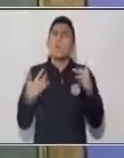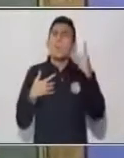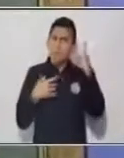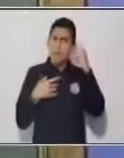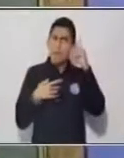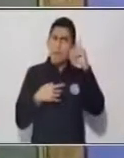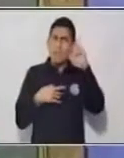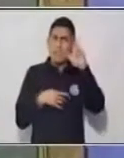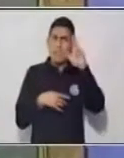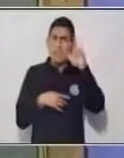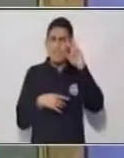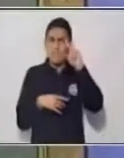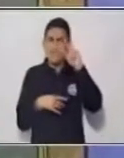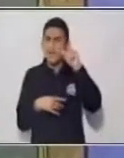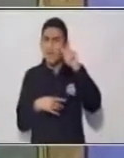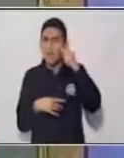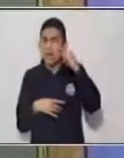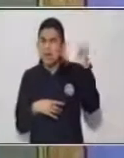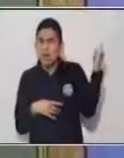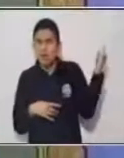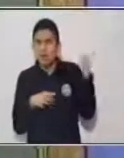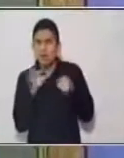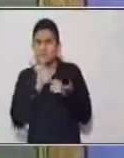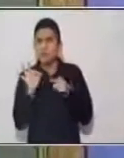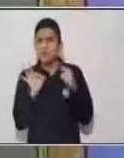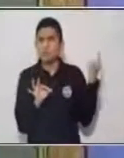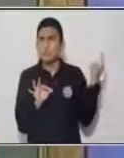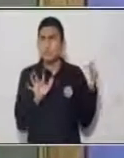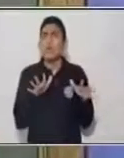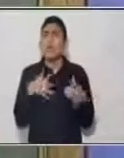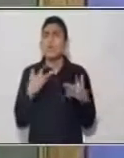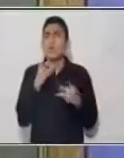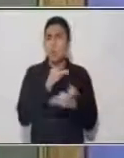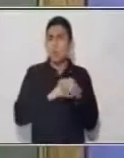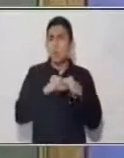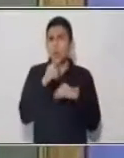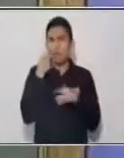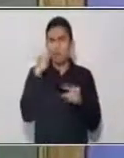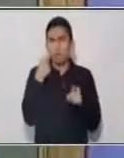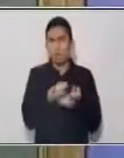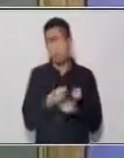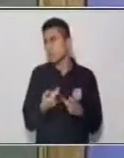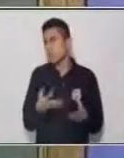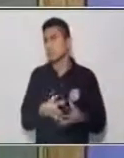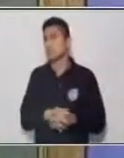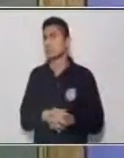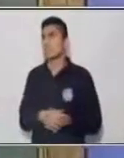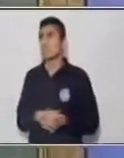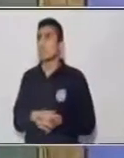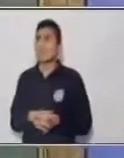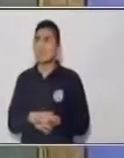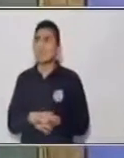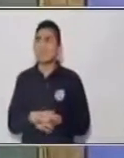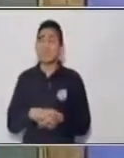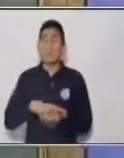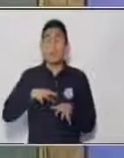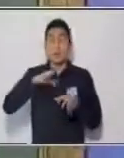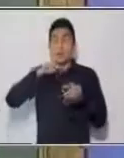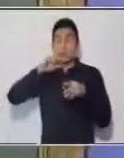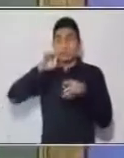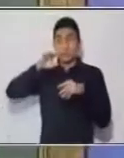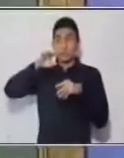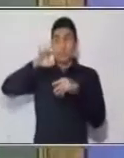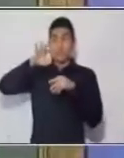derivada de esta función? ¿Cómo calculo la derivada de una potencia? El